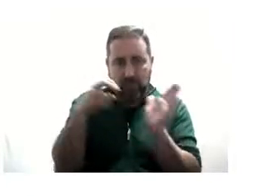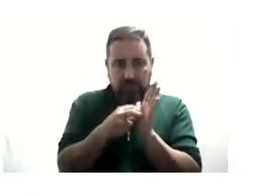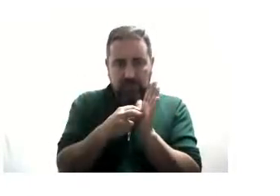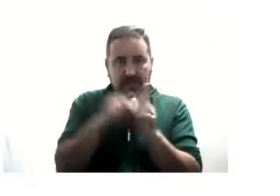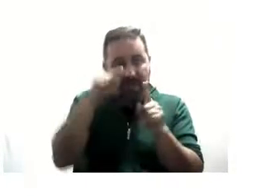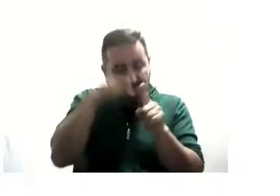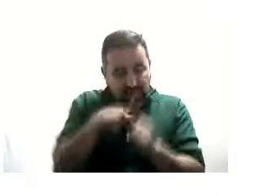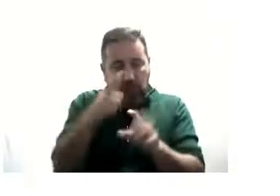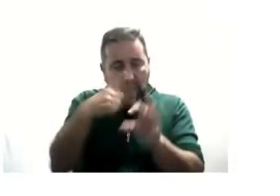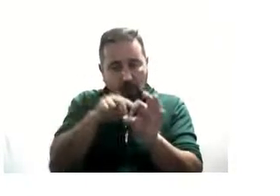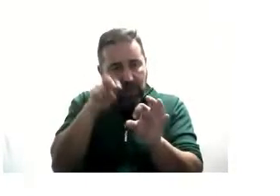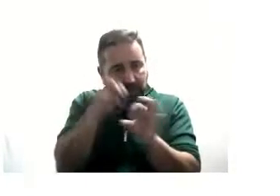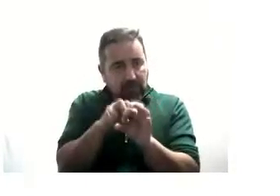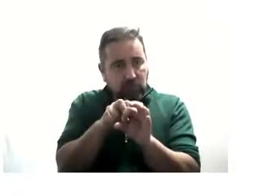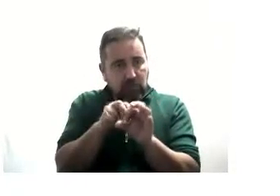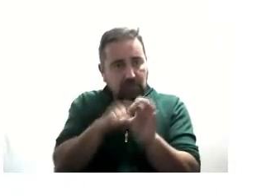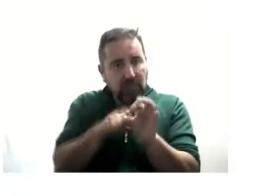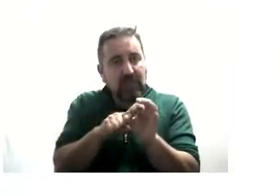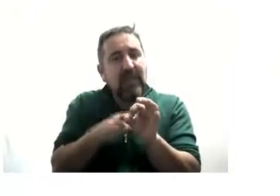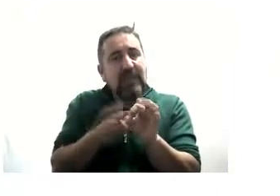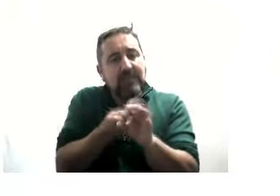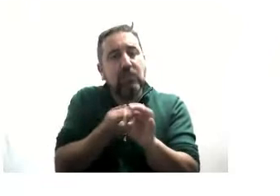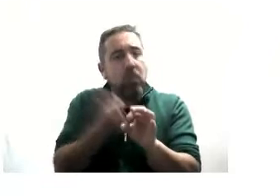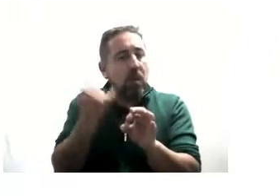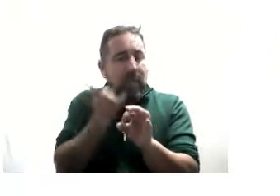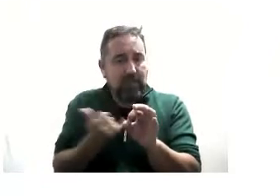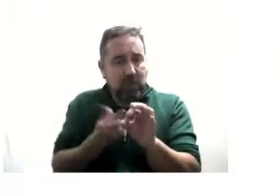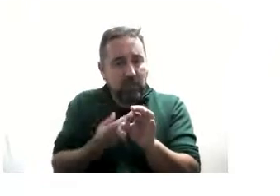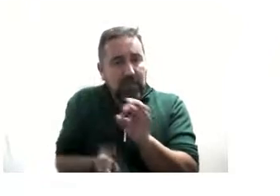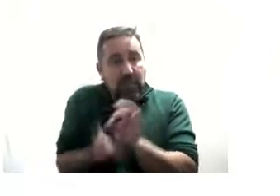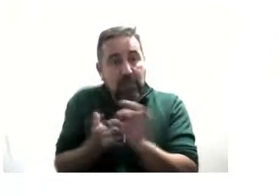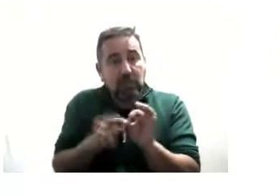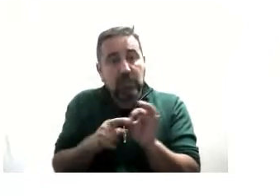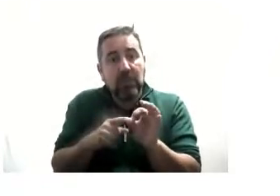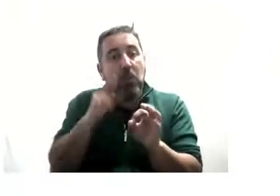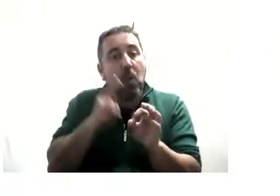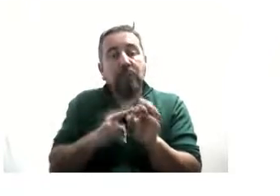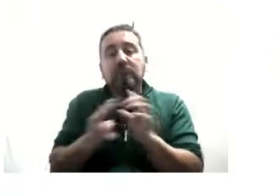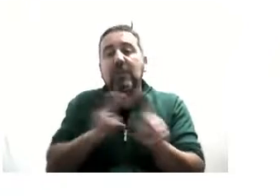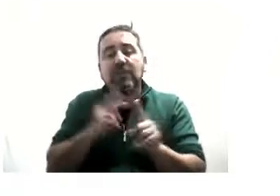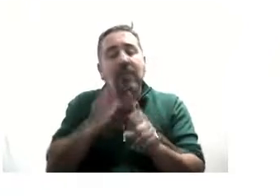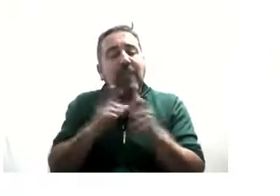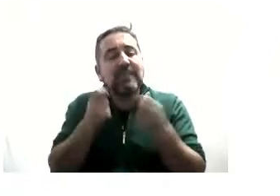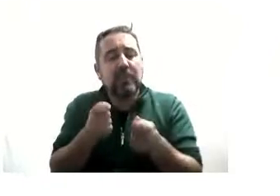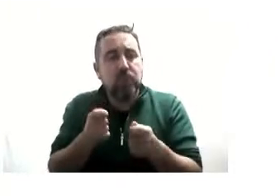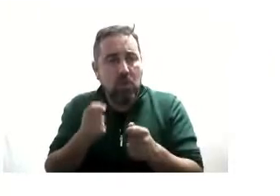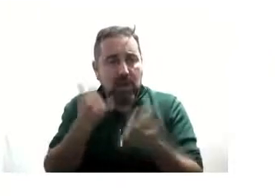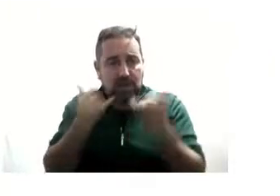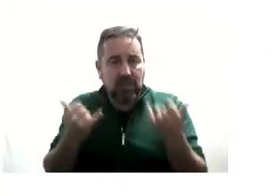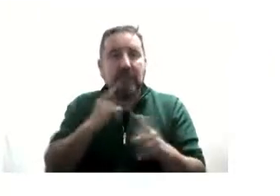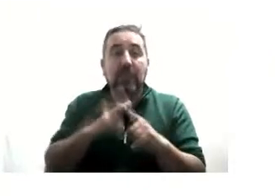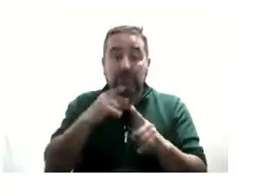dentro de la cóclea, genera un estímulo eléctrico, y lo que vamos a medir es esa respuesta eléctrica a ese estímulo eléctrico, es la onda 5,